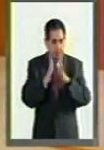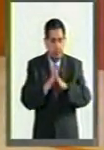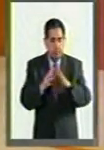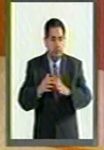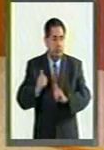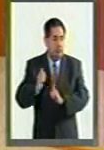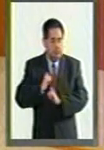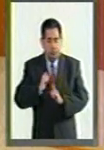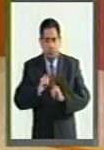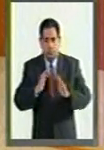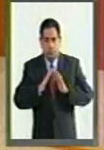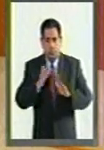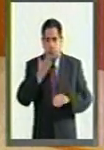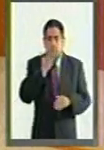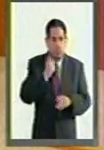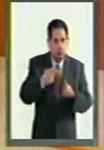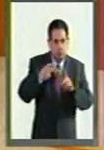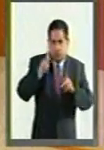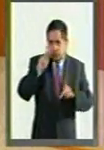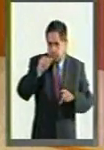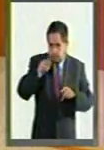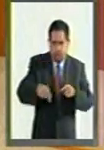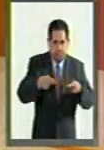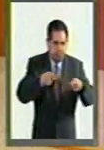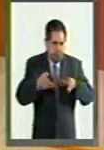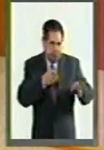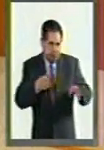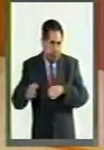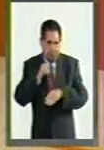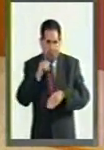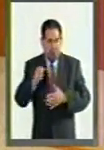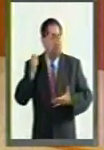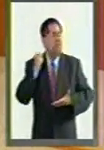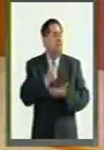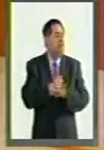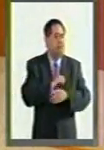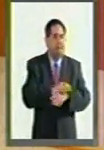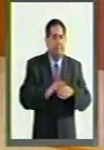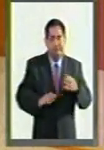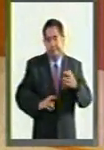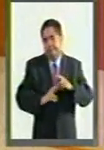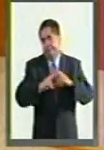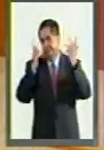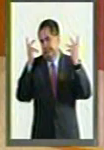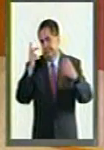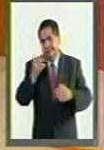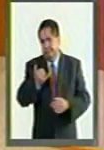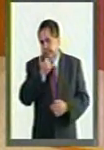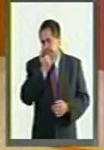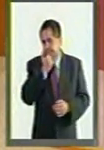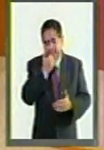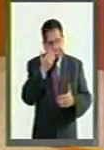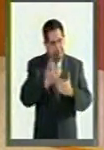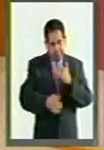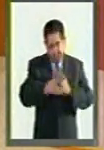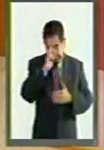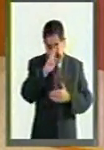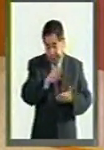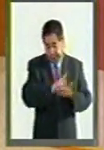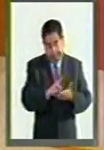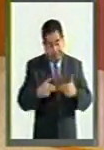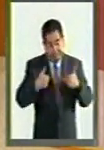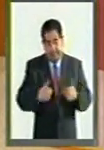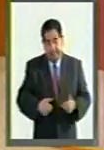Armadas sin una estrategia clara y sin imposición de límites ha contribuido a violaciones graves de